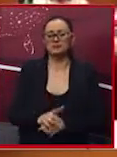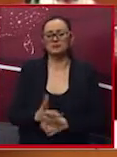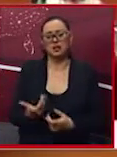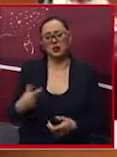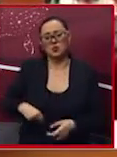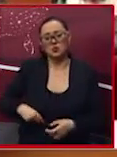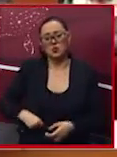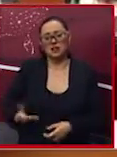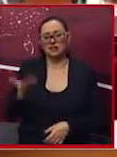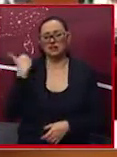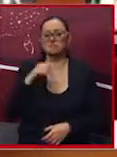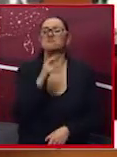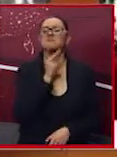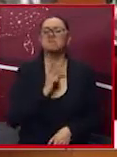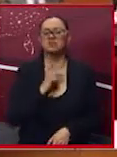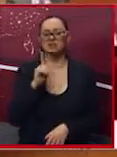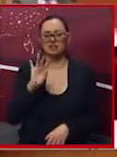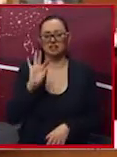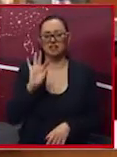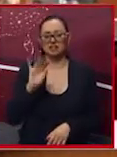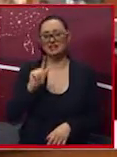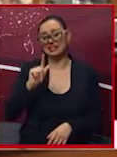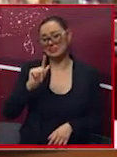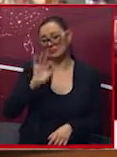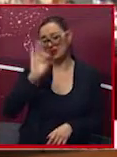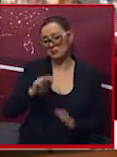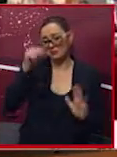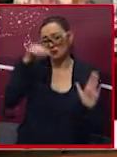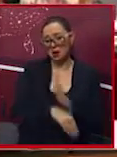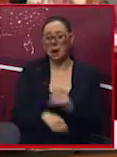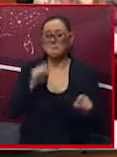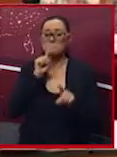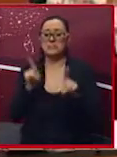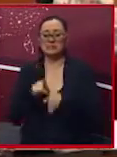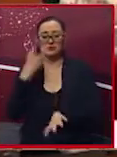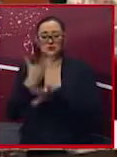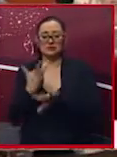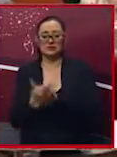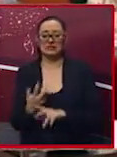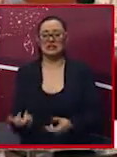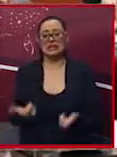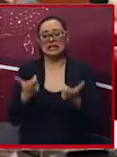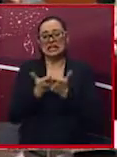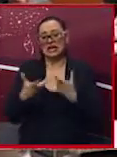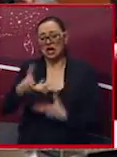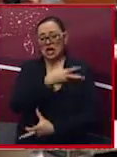70% del precio del petróleo y la recesión de la economía norteamericana.